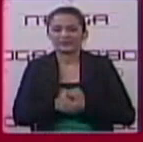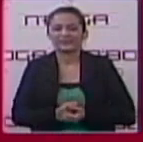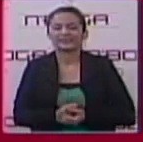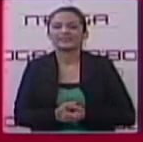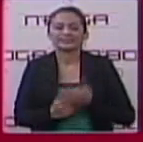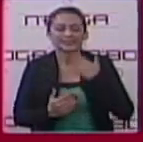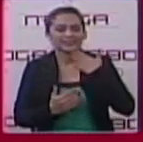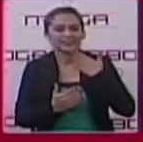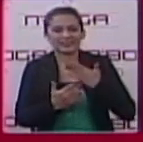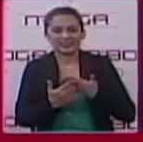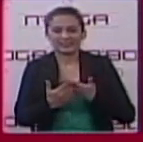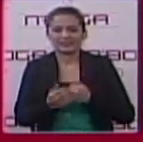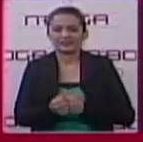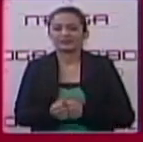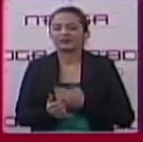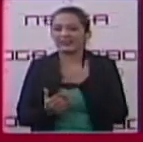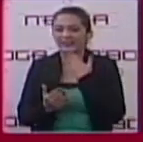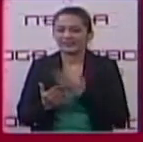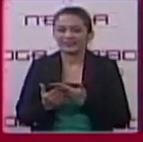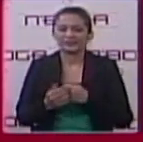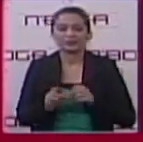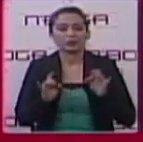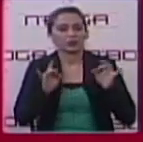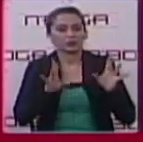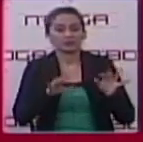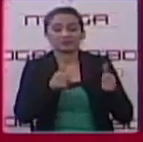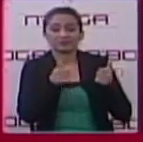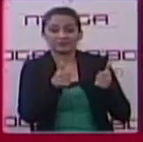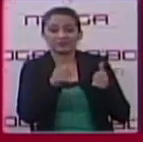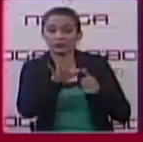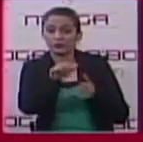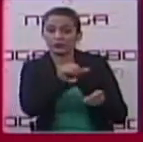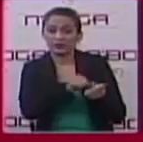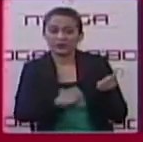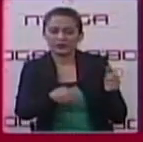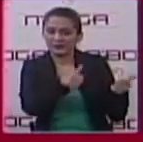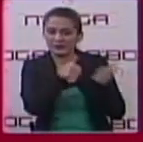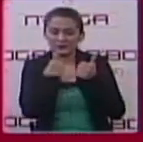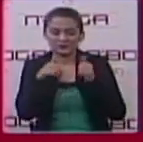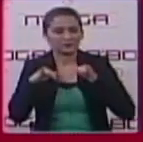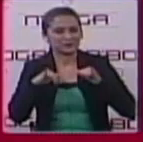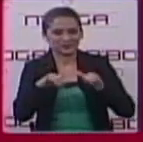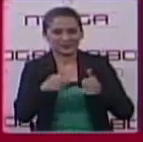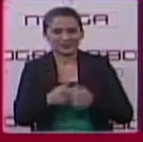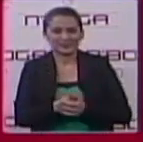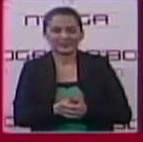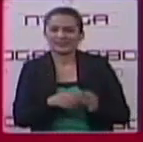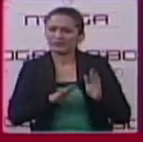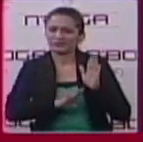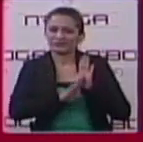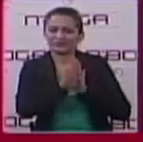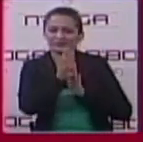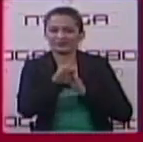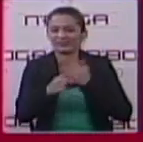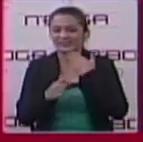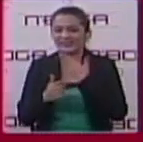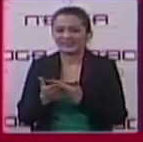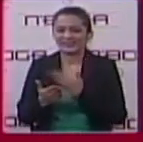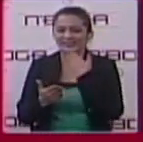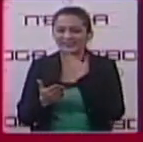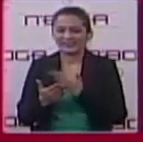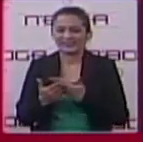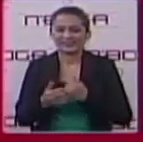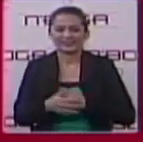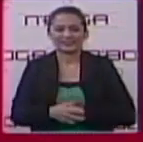Muchísimas gracias Adriana por acompañarnos éxitos a usted a sus hermanas pues y que que sigan adelante Ah que crezcan mucho con este aprendimiento